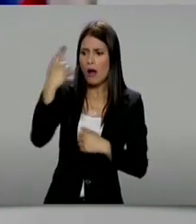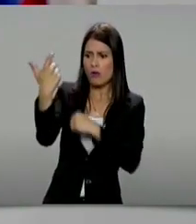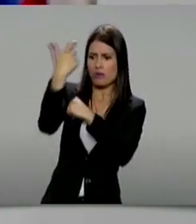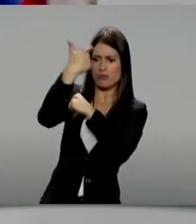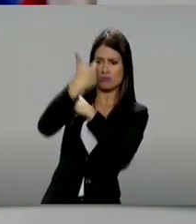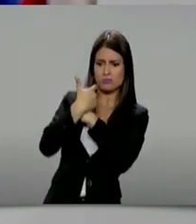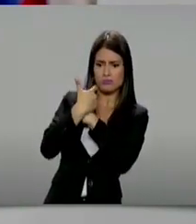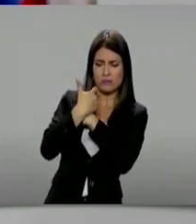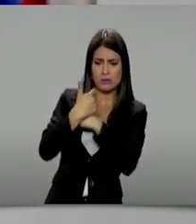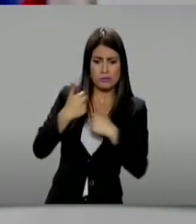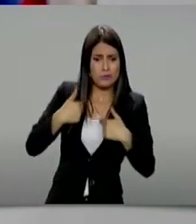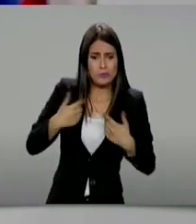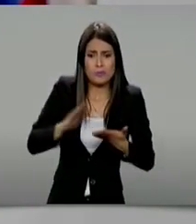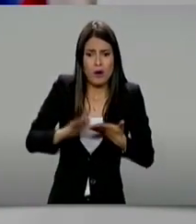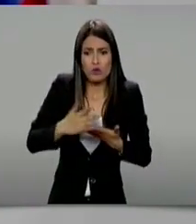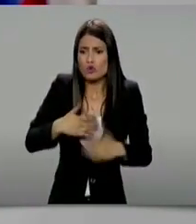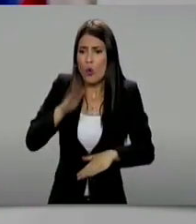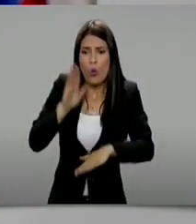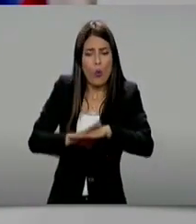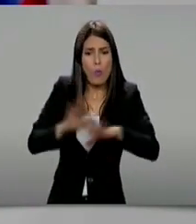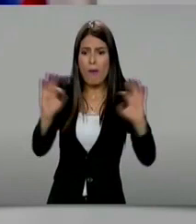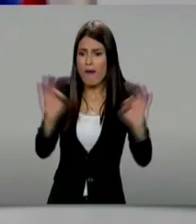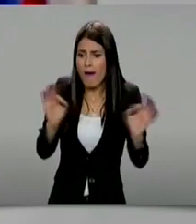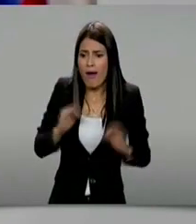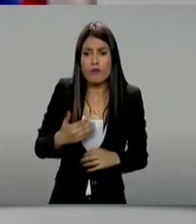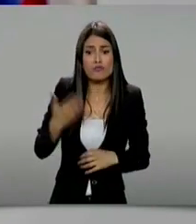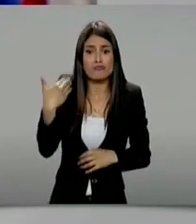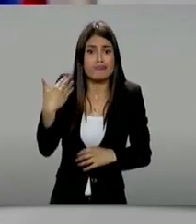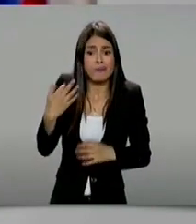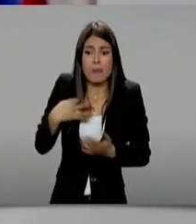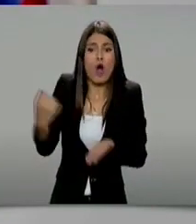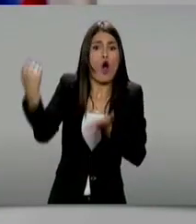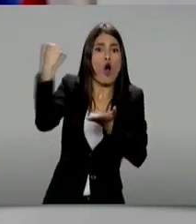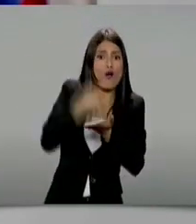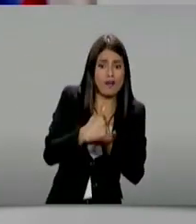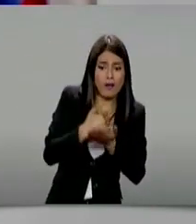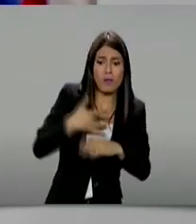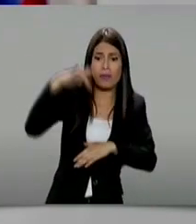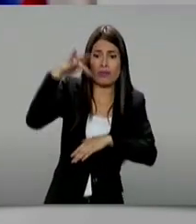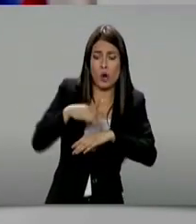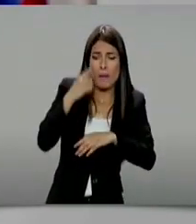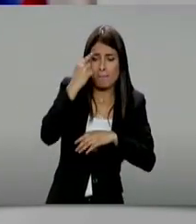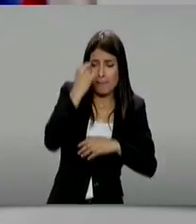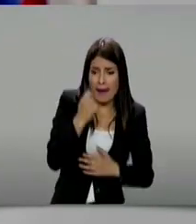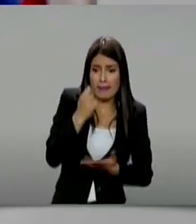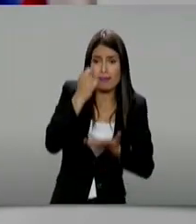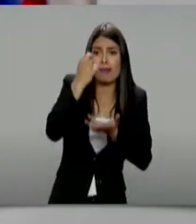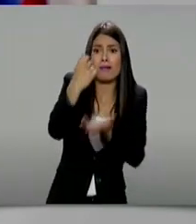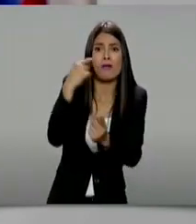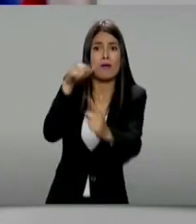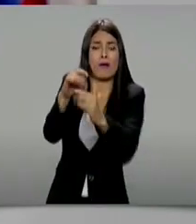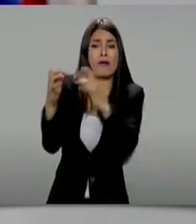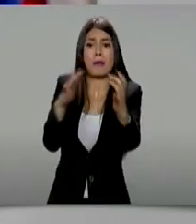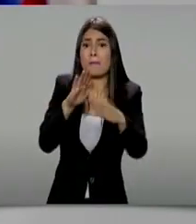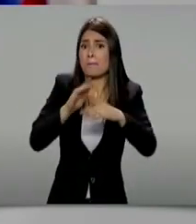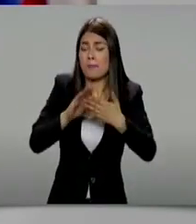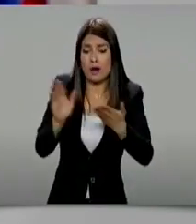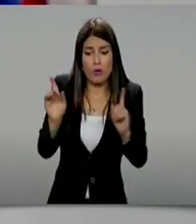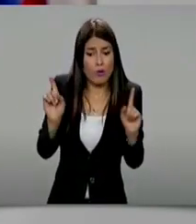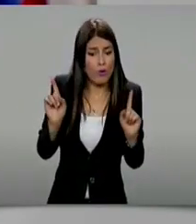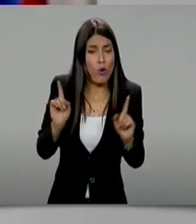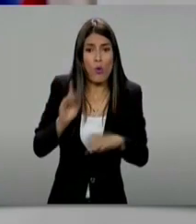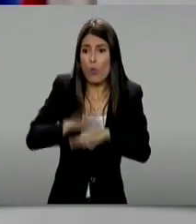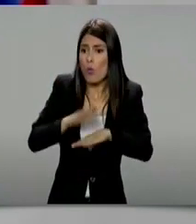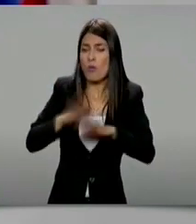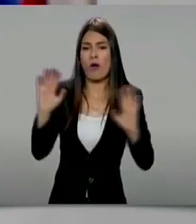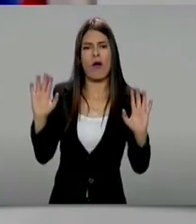no sean responsables de crímenes graves tienen la posibilidad de obtener la terminación de los procesos que hoy